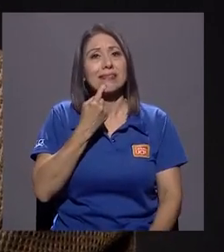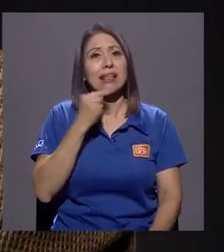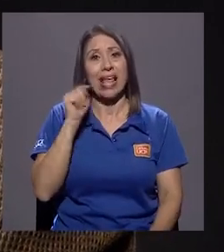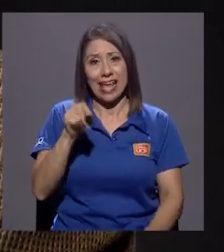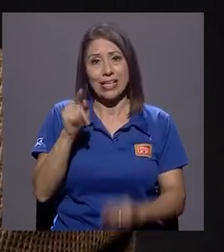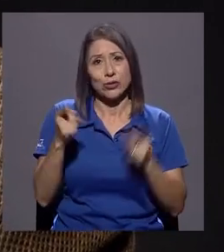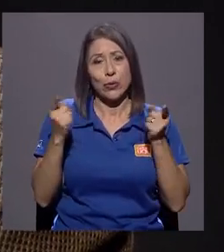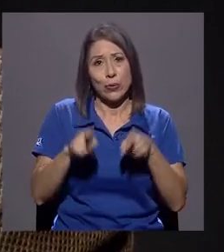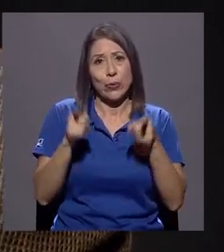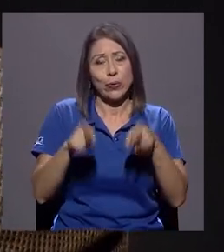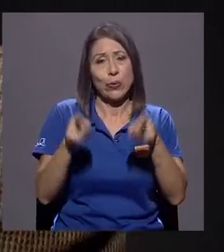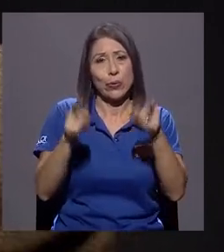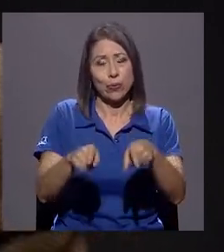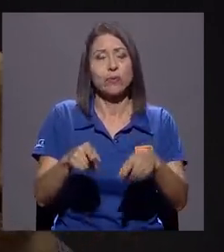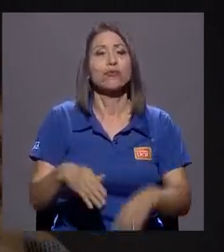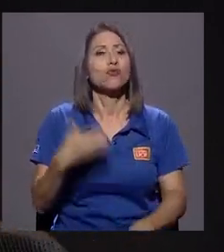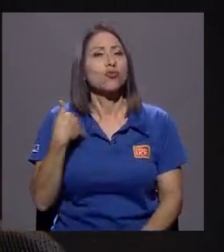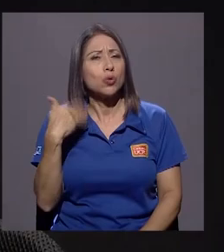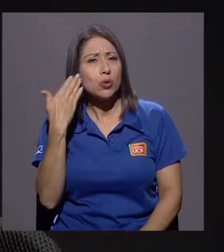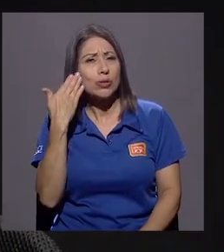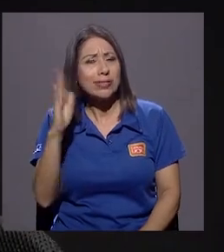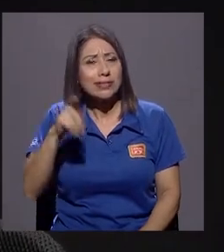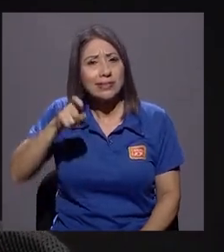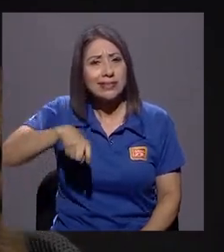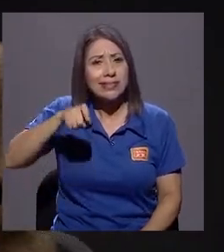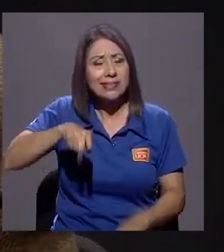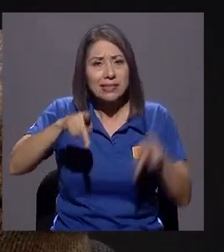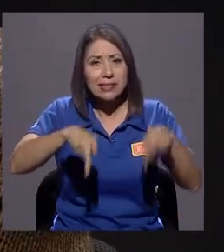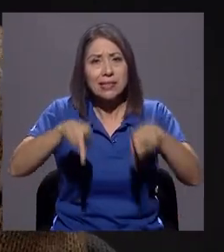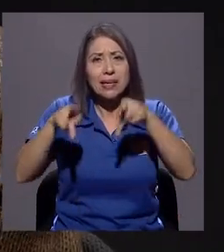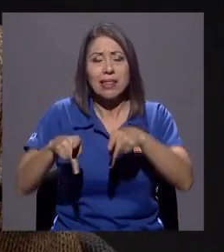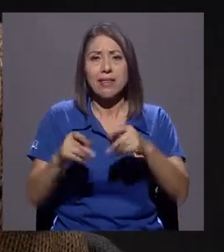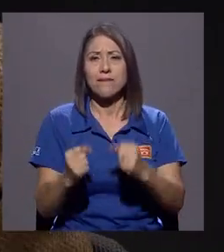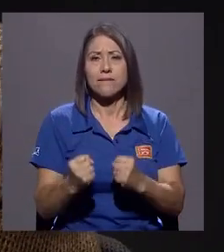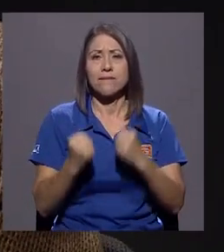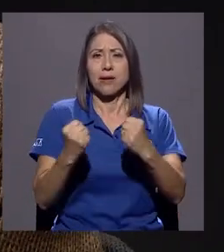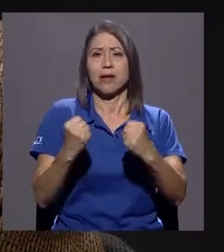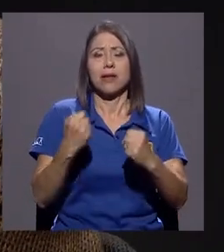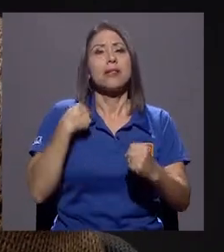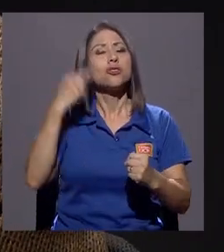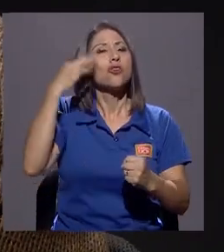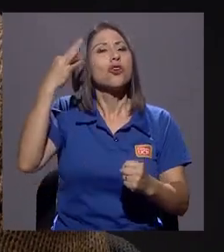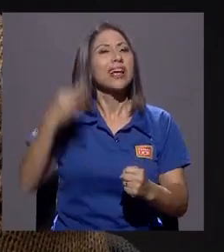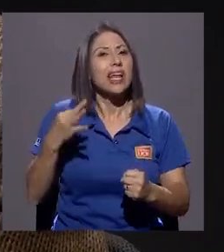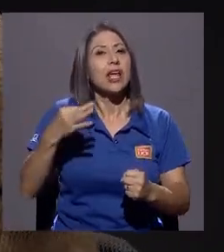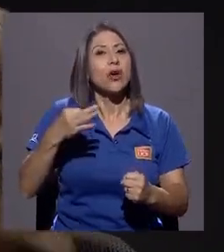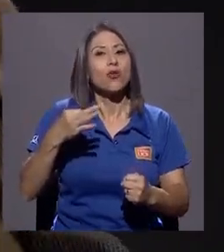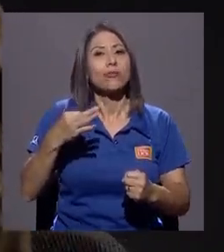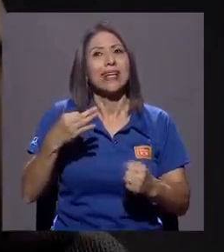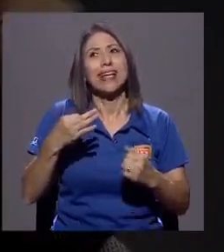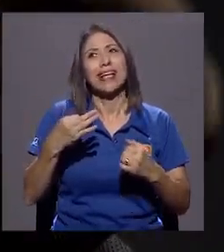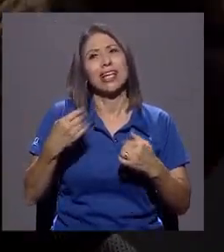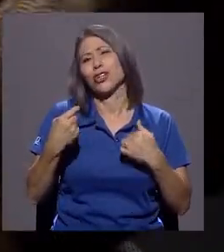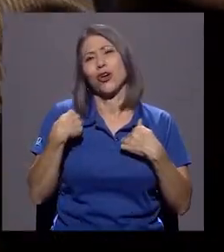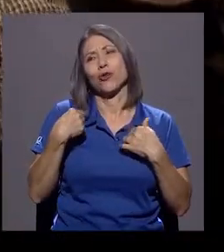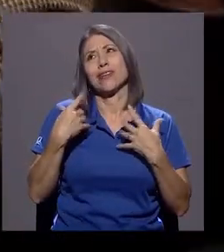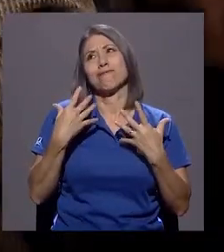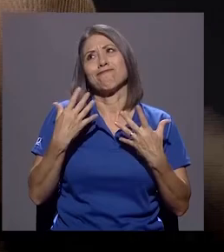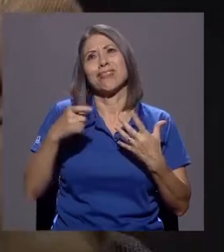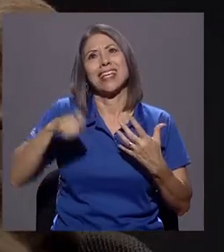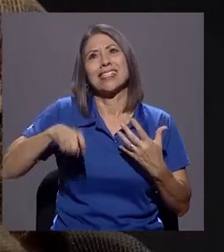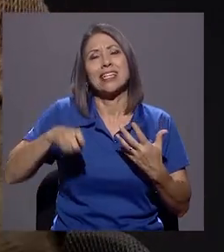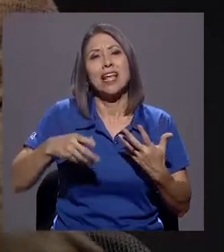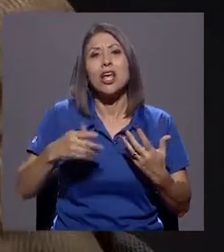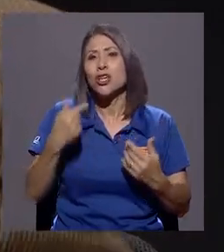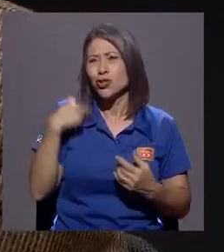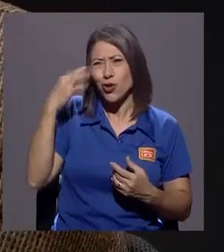venido sucediendo yo no sé si se requiere de gente valiente yo creo que lo que se requiere y yo creo que aquí el hecho